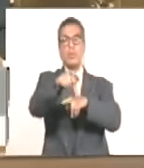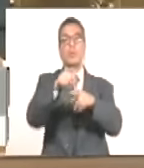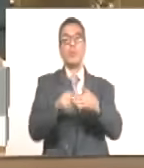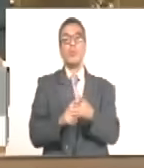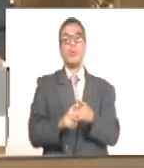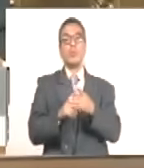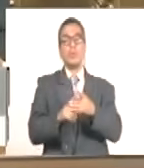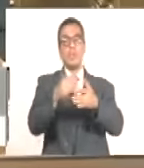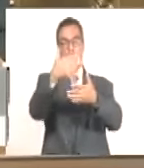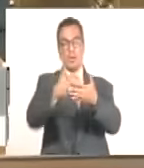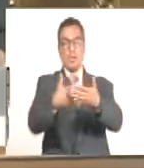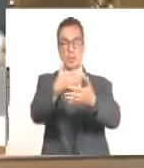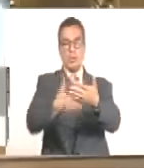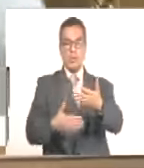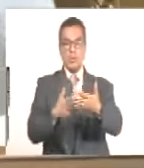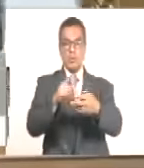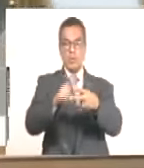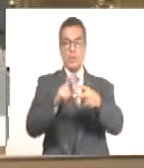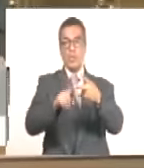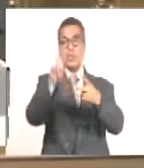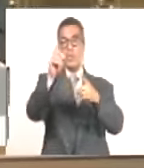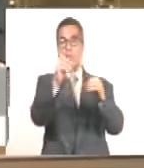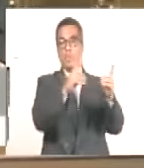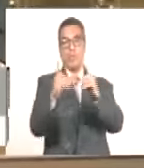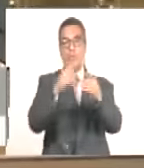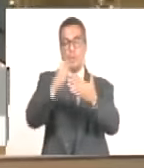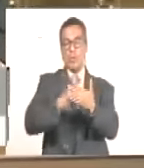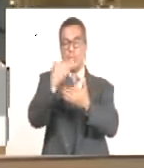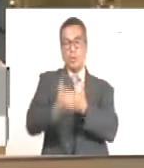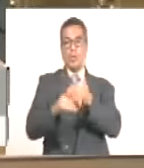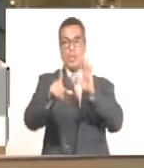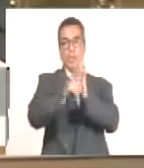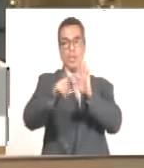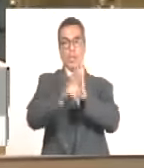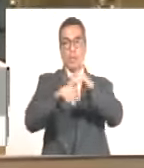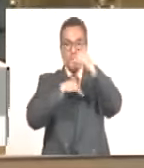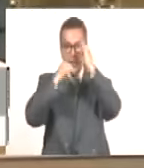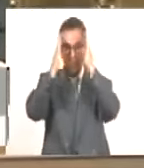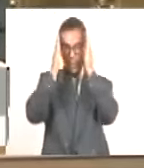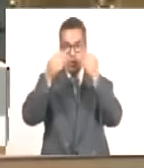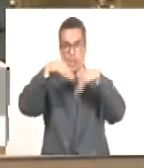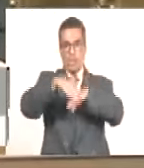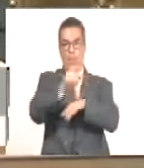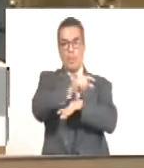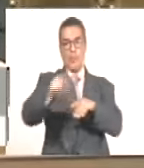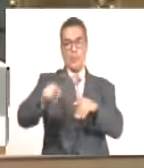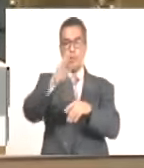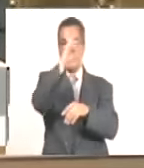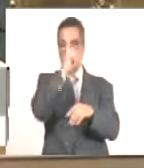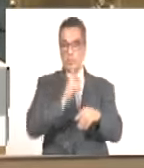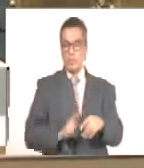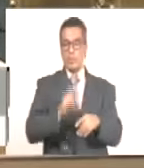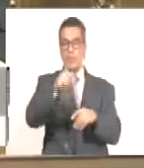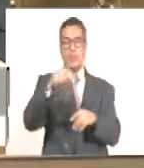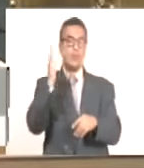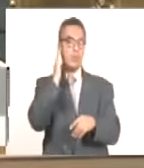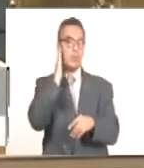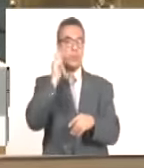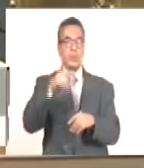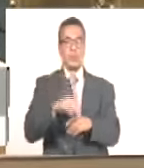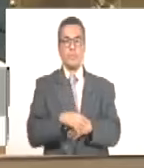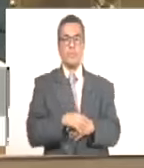mediante la cual remite el informe para segunda discusión del proyecto de ley para la atención integral de las personas sordas y personas con discapacidad